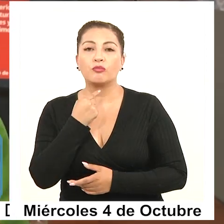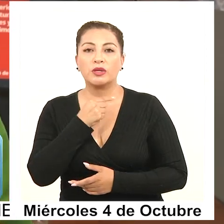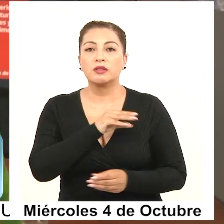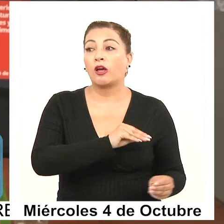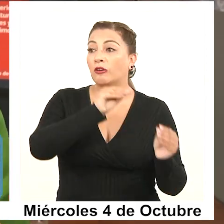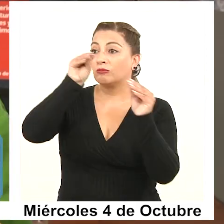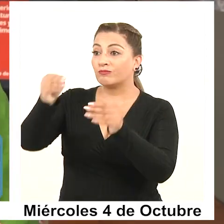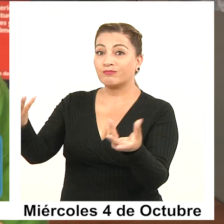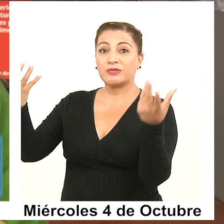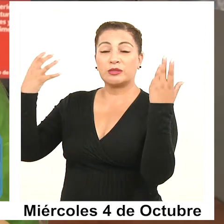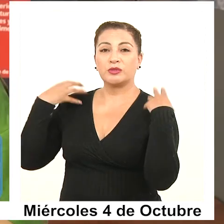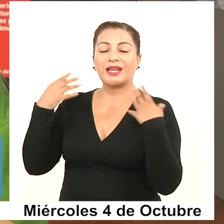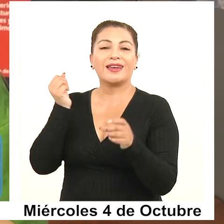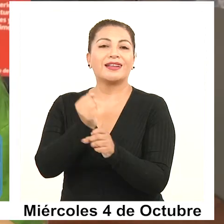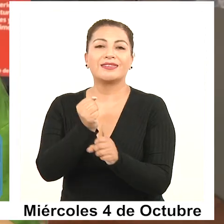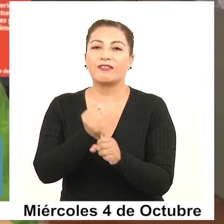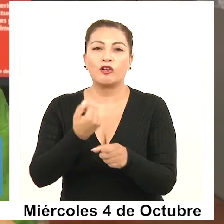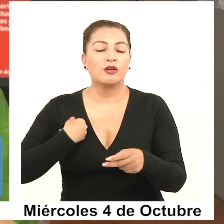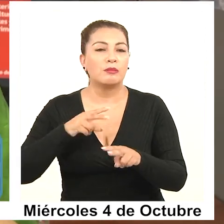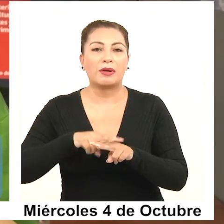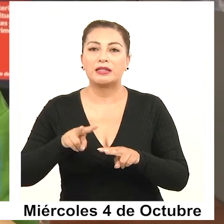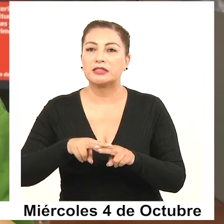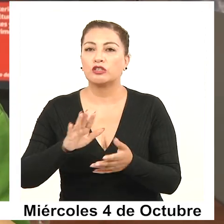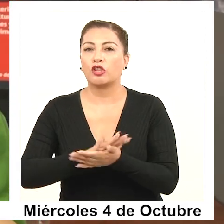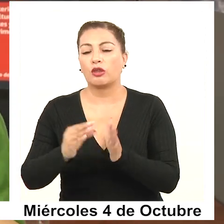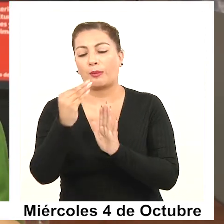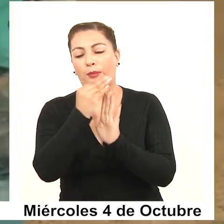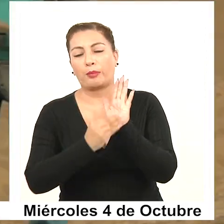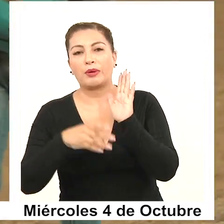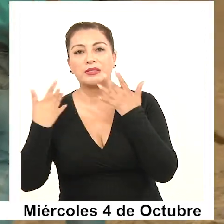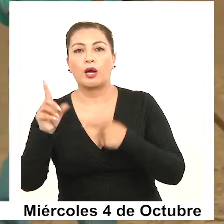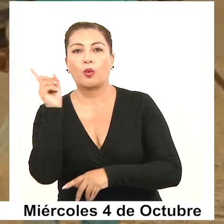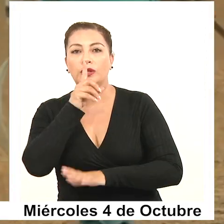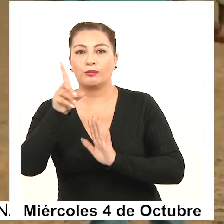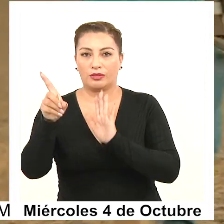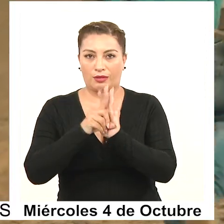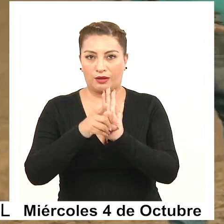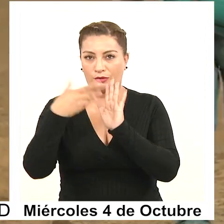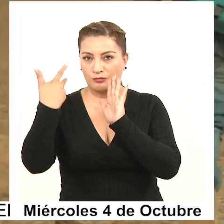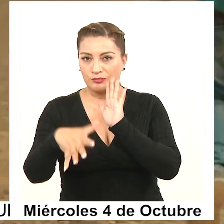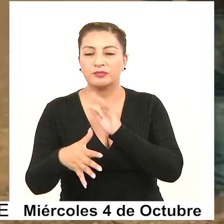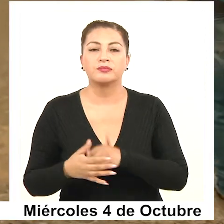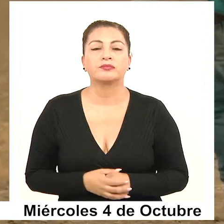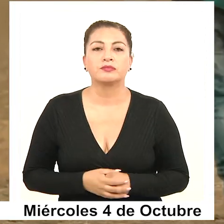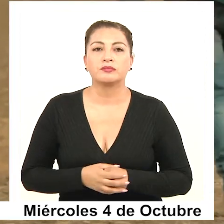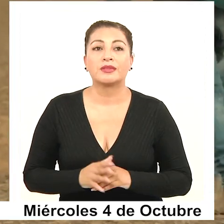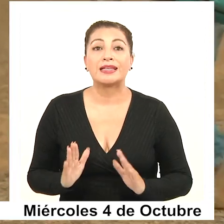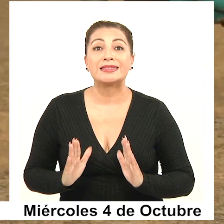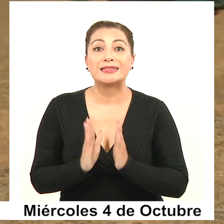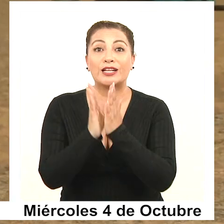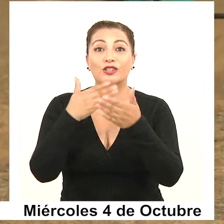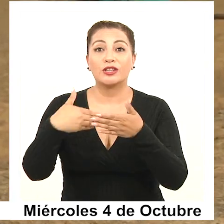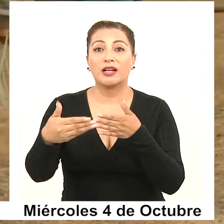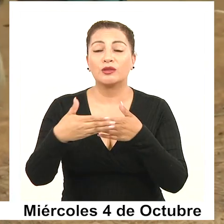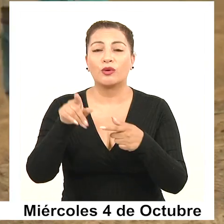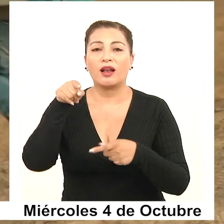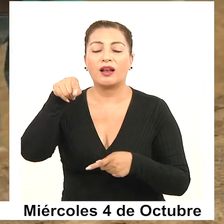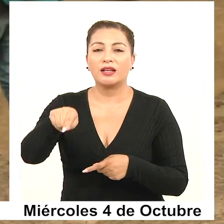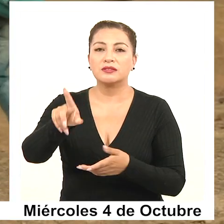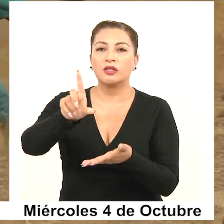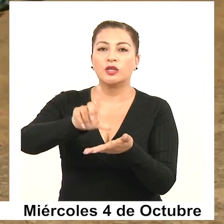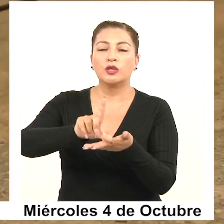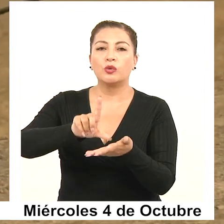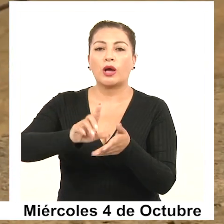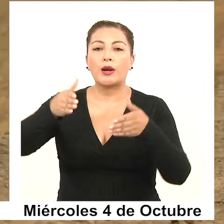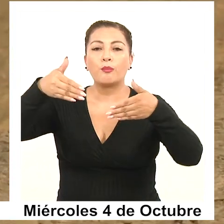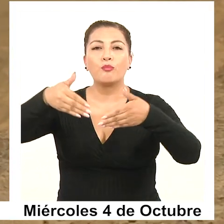Ambiente el trabajo para hacer toda esta declaratoria y llegar a un decreto final. El Santuario de la Naturaleza se inserta en el sector